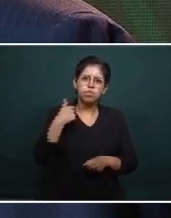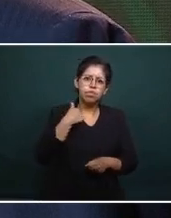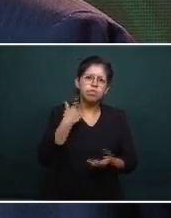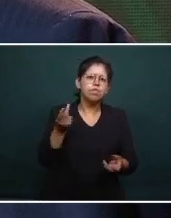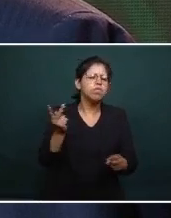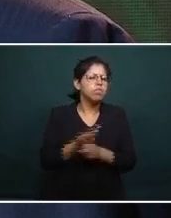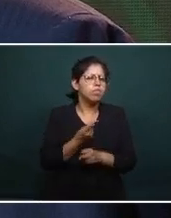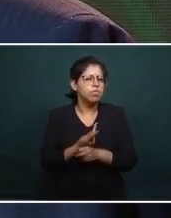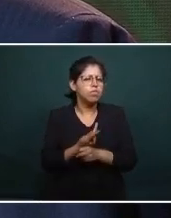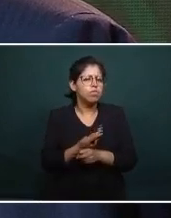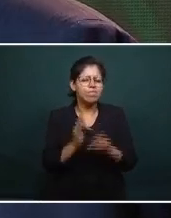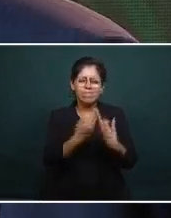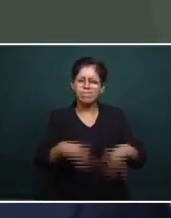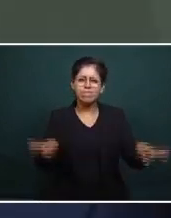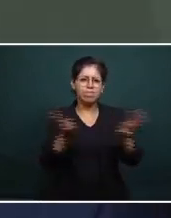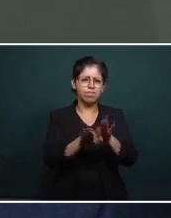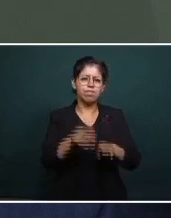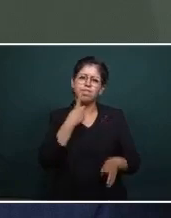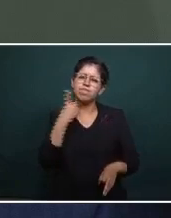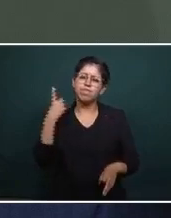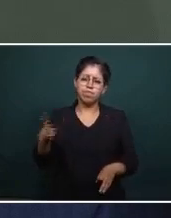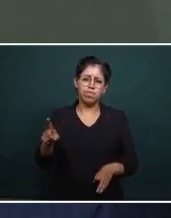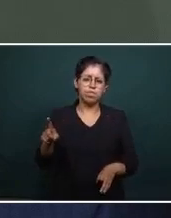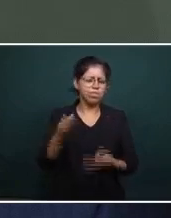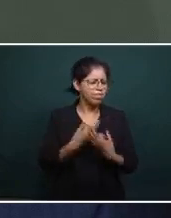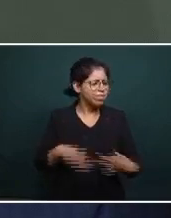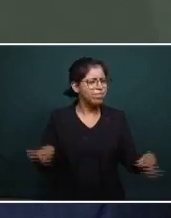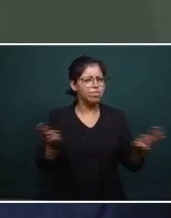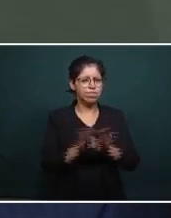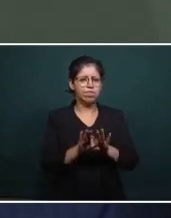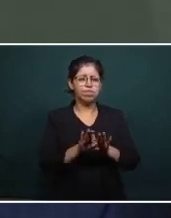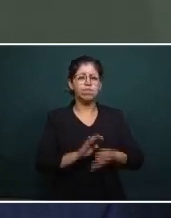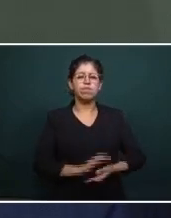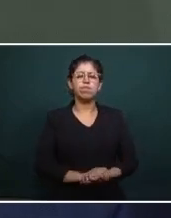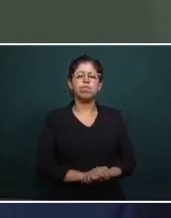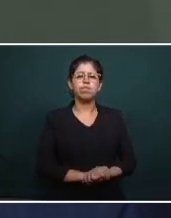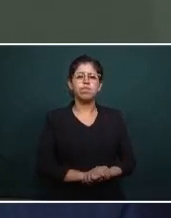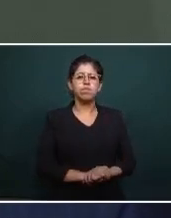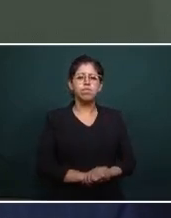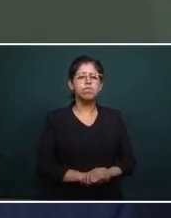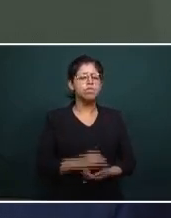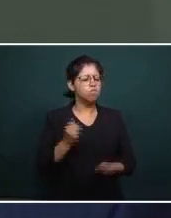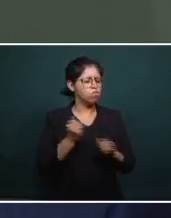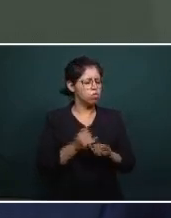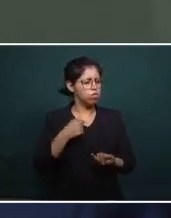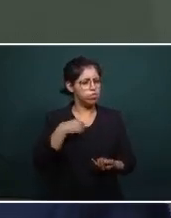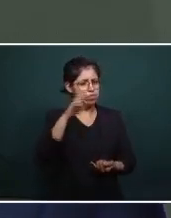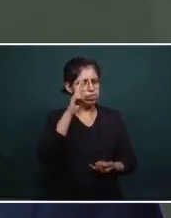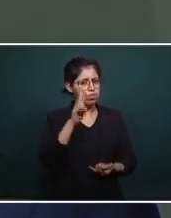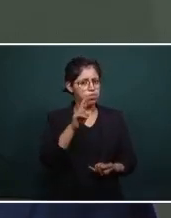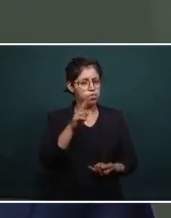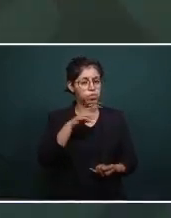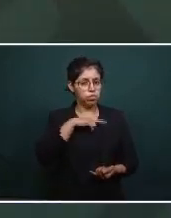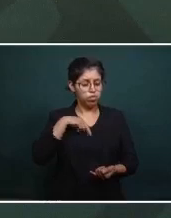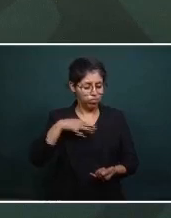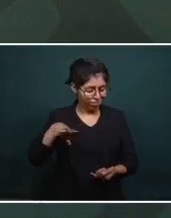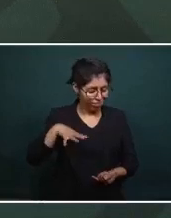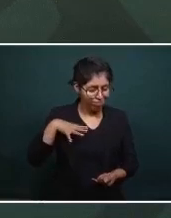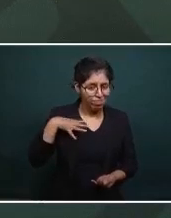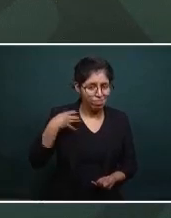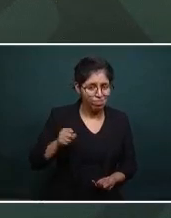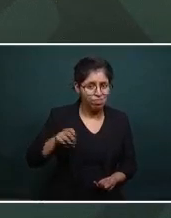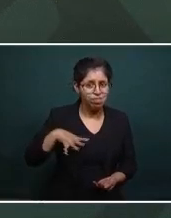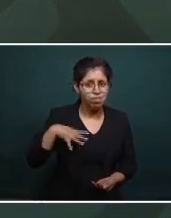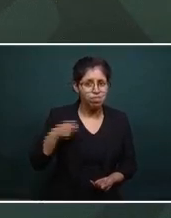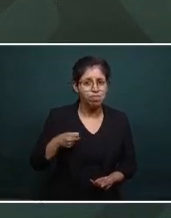esta denuncia. Y vamos también, siendo muy respetuosos, a seguir insistiendo